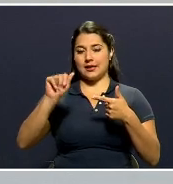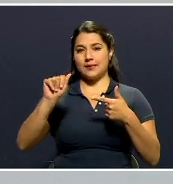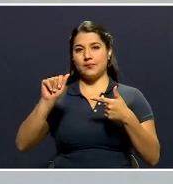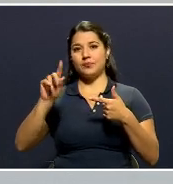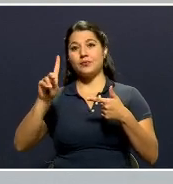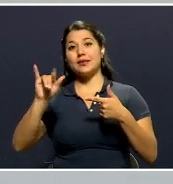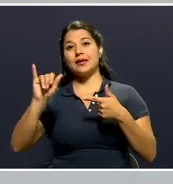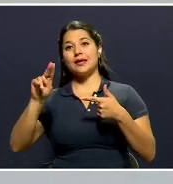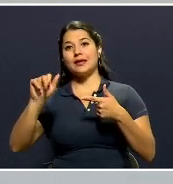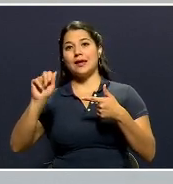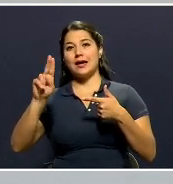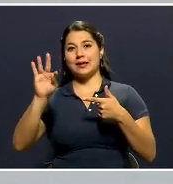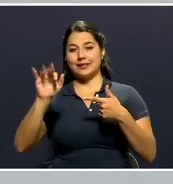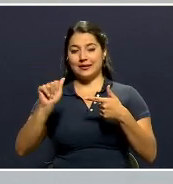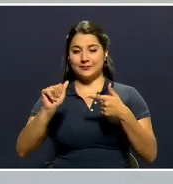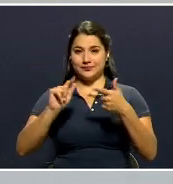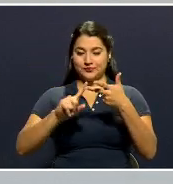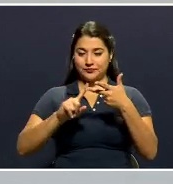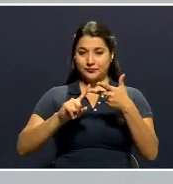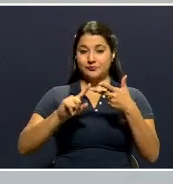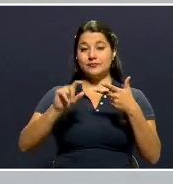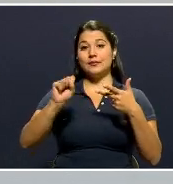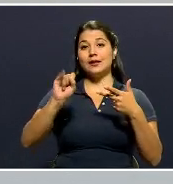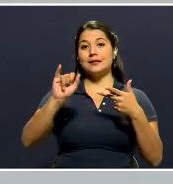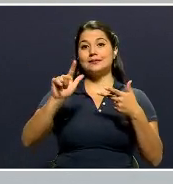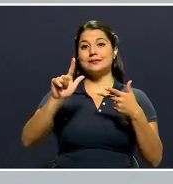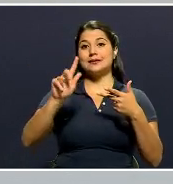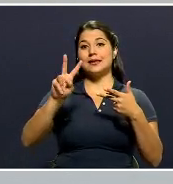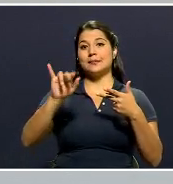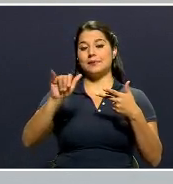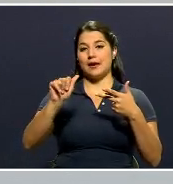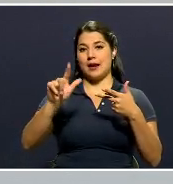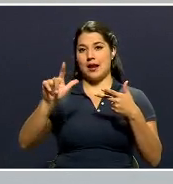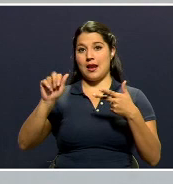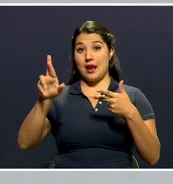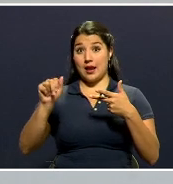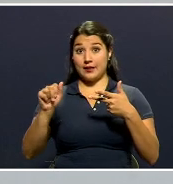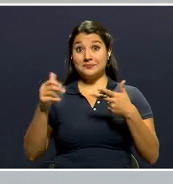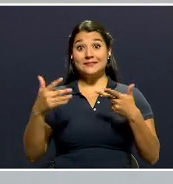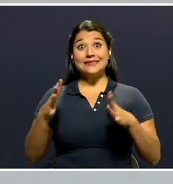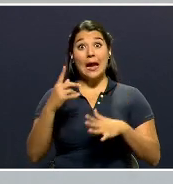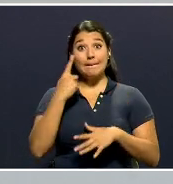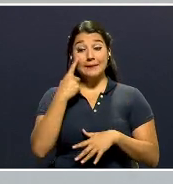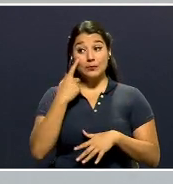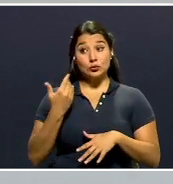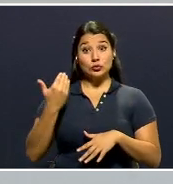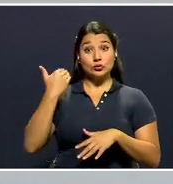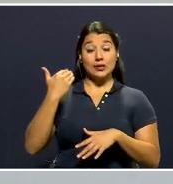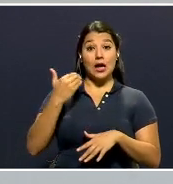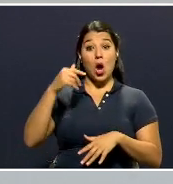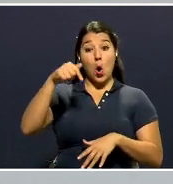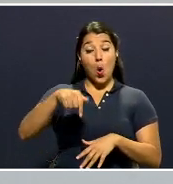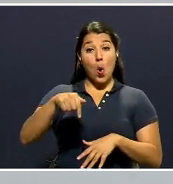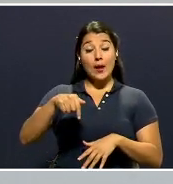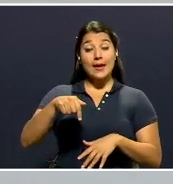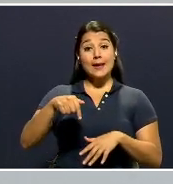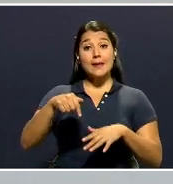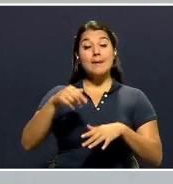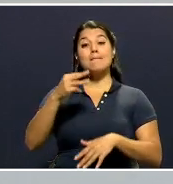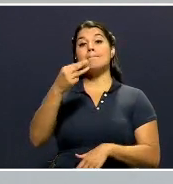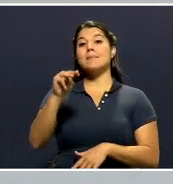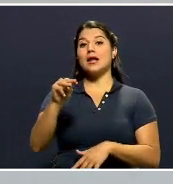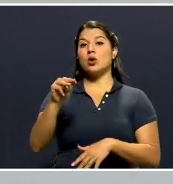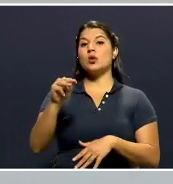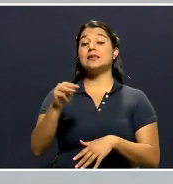ya lo veíamos en la información de hace algunos minutos, el presidente de la República anunció este miércoles la conformación de un equipo